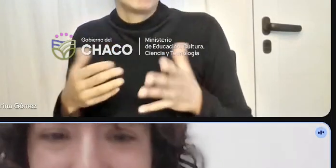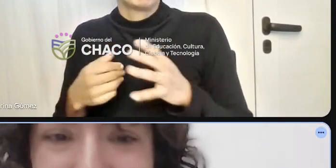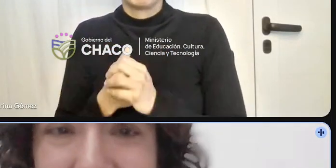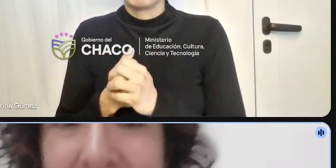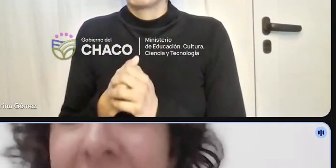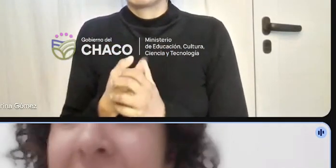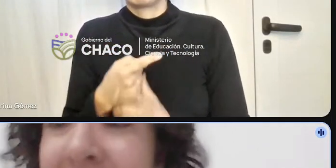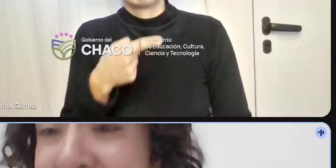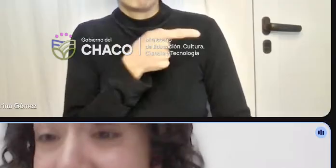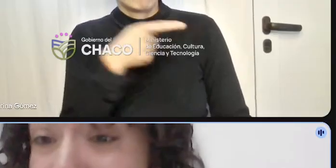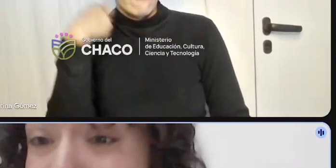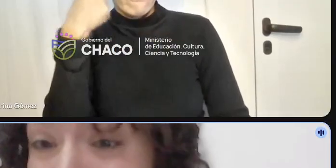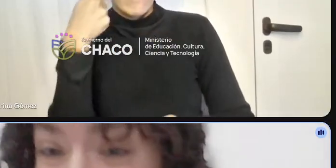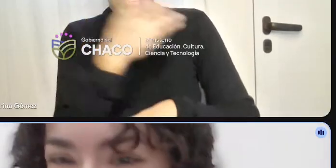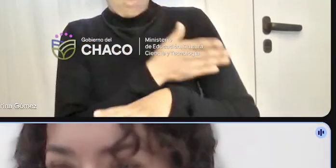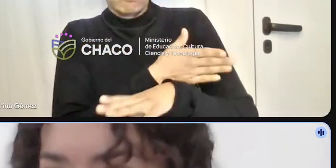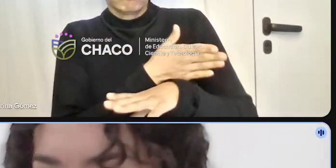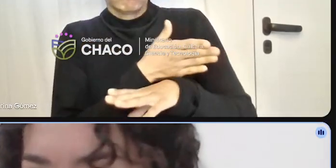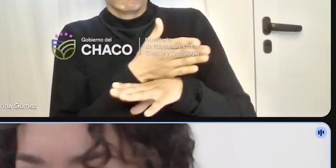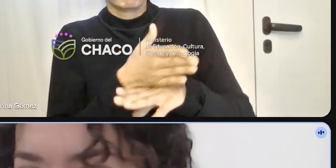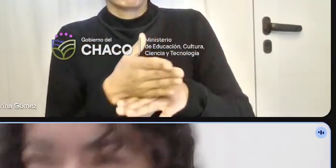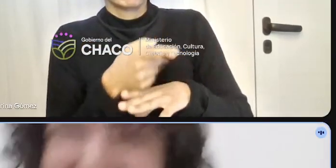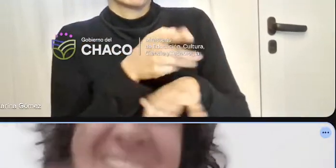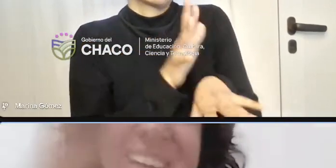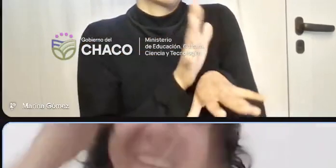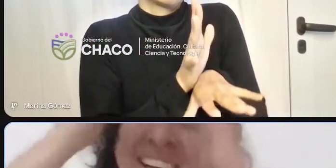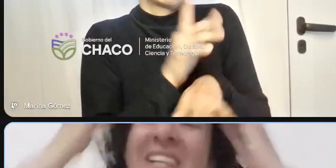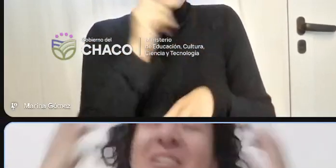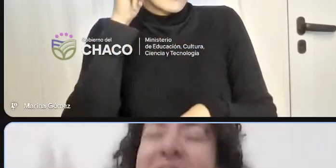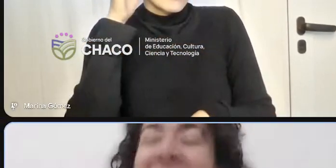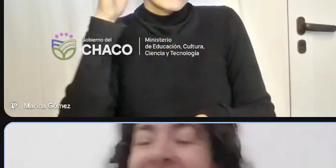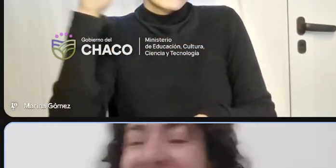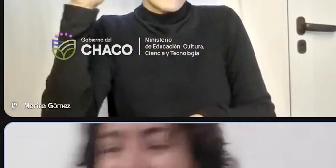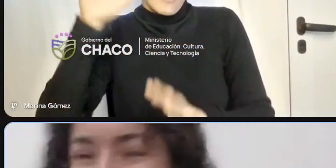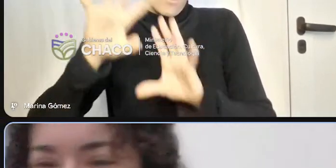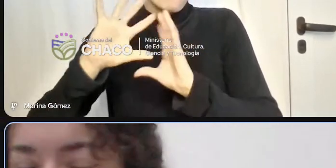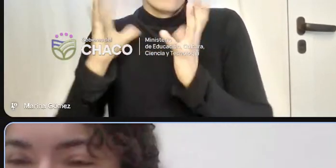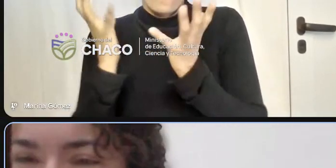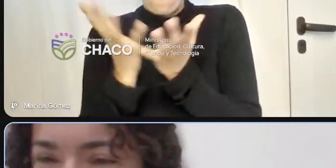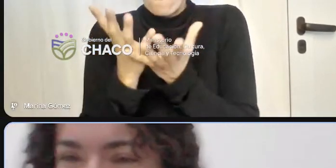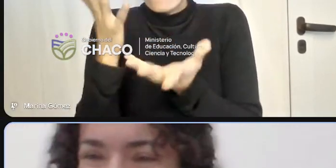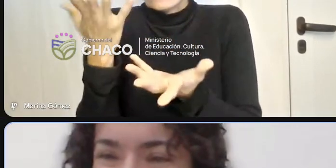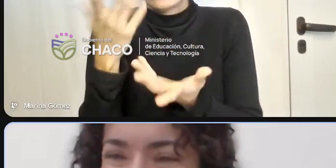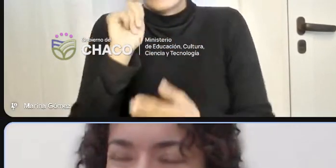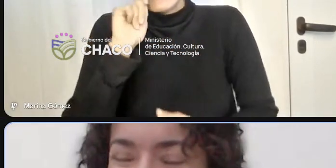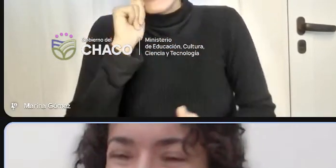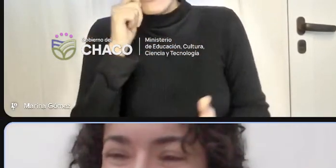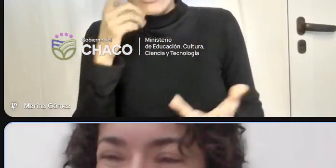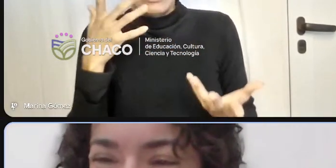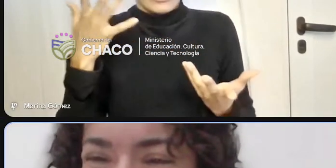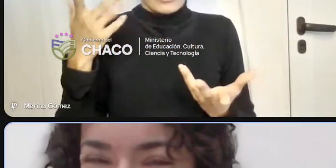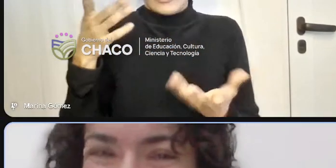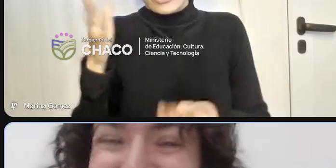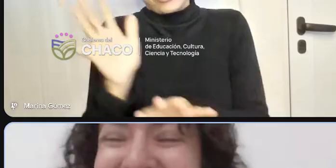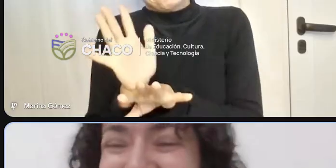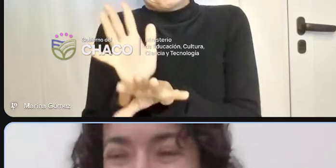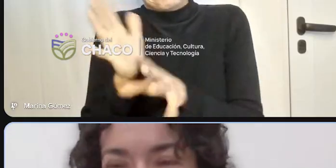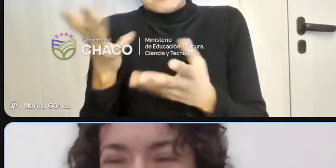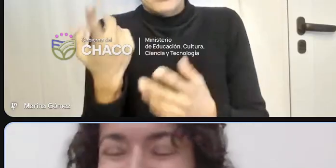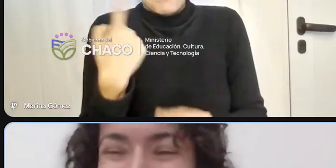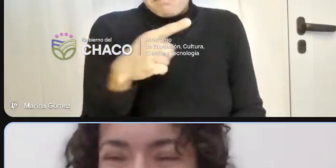esto sería un mundo ideal, ¿no? Qué lindo que en Chaco tenemos un médico